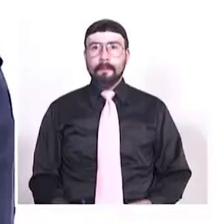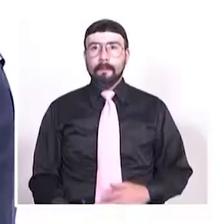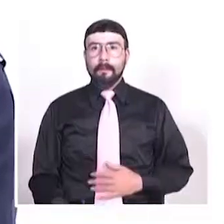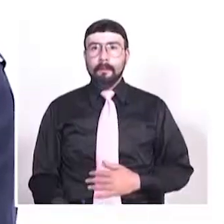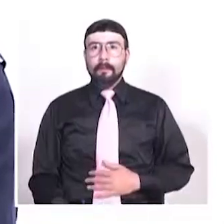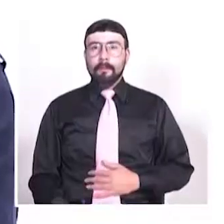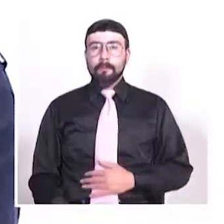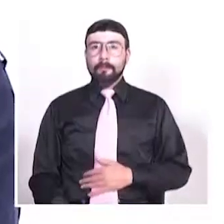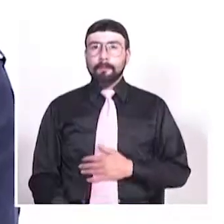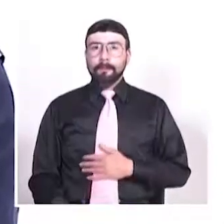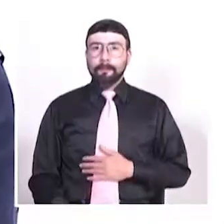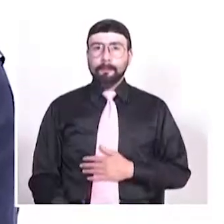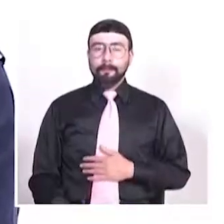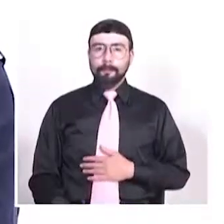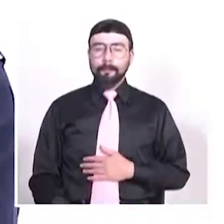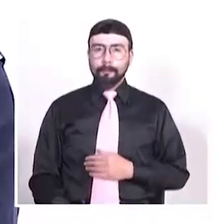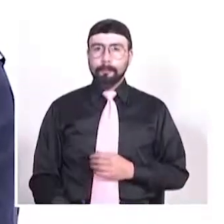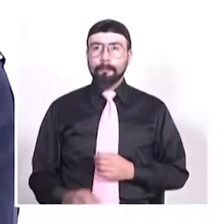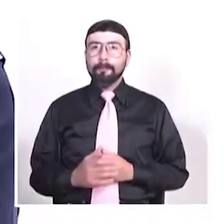Bueno, ahora sí,